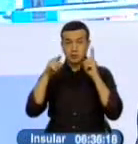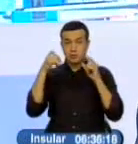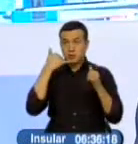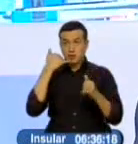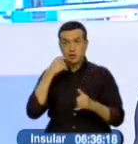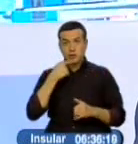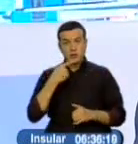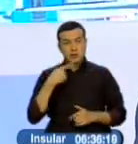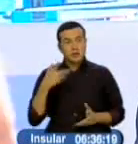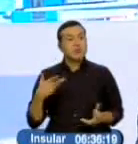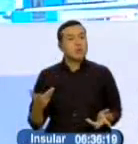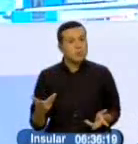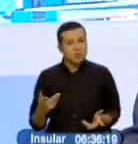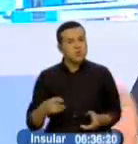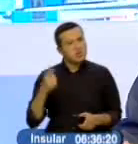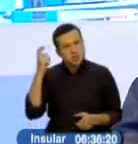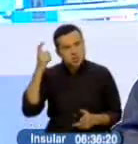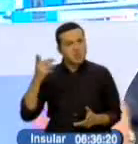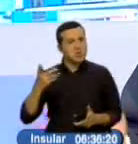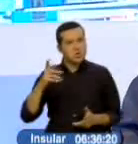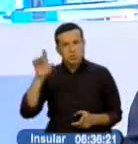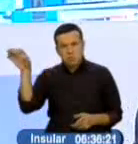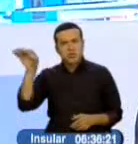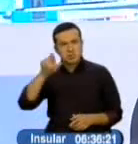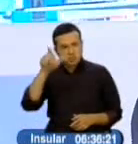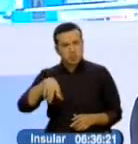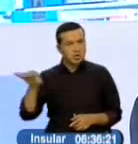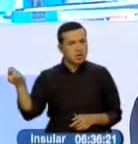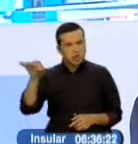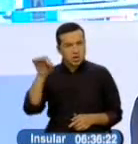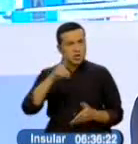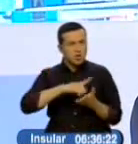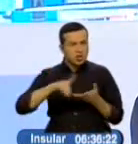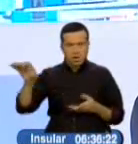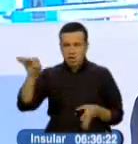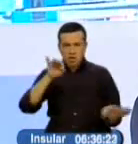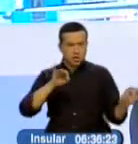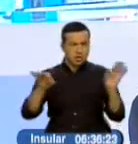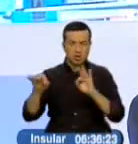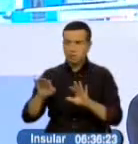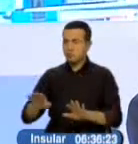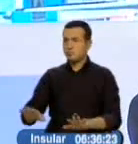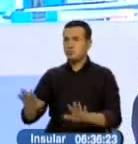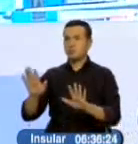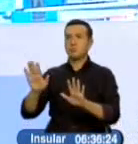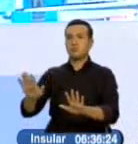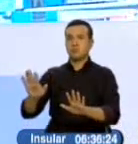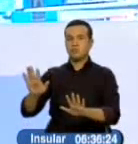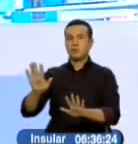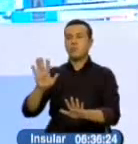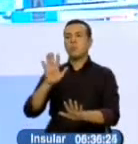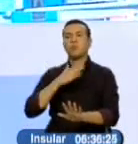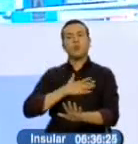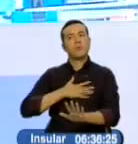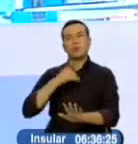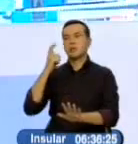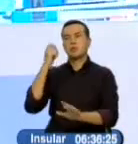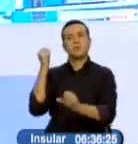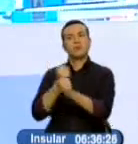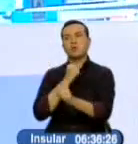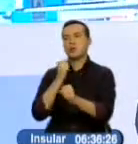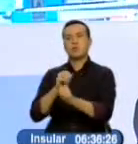tonos, de la necesidad de poner a tal o cual persona en los distritos. Y yo respondo siempre, déjenos trabajar de una